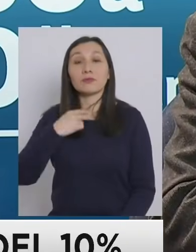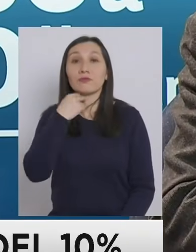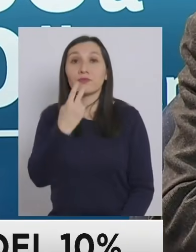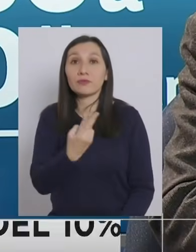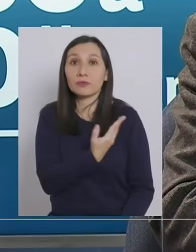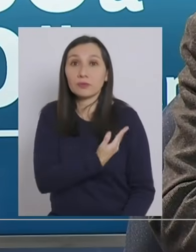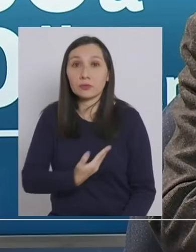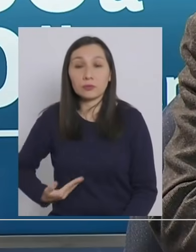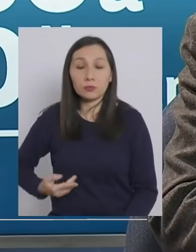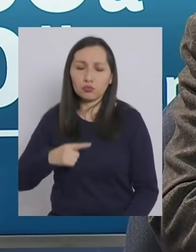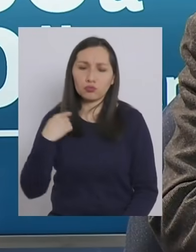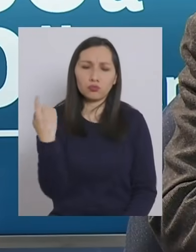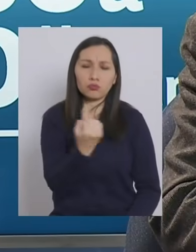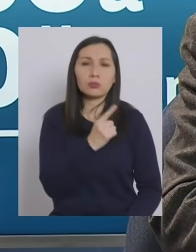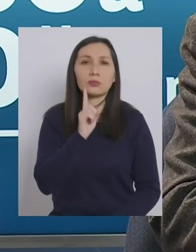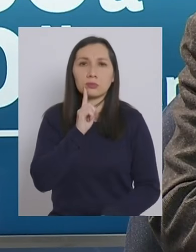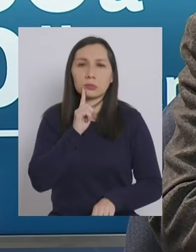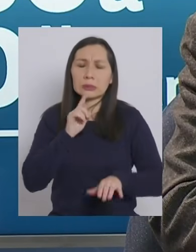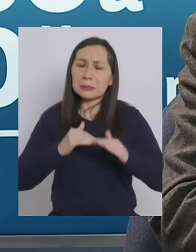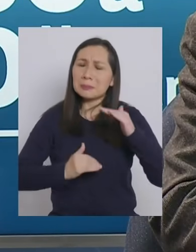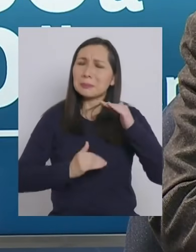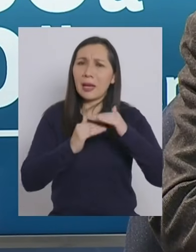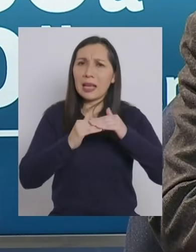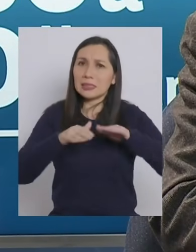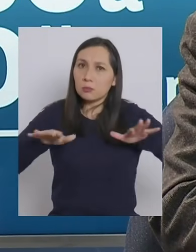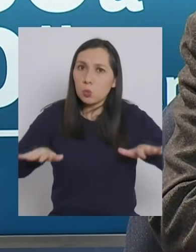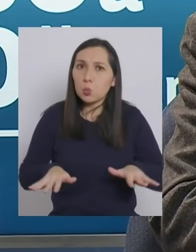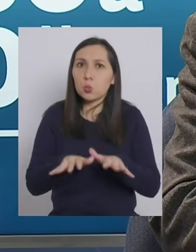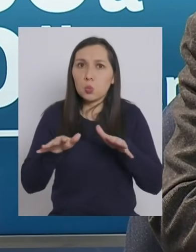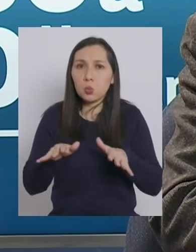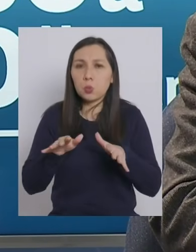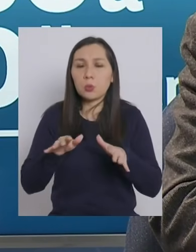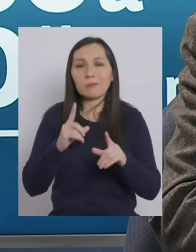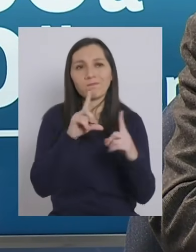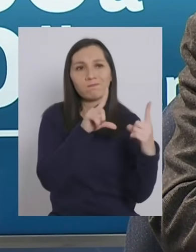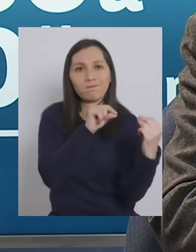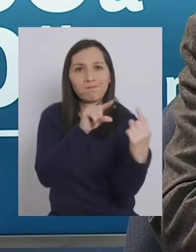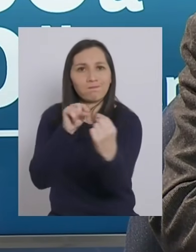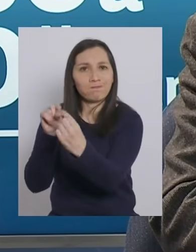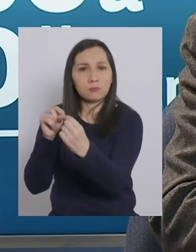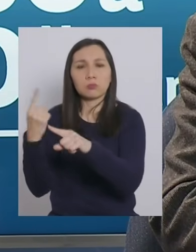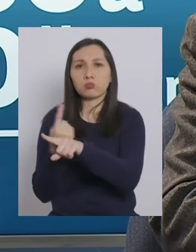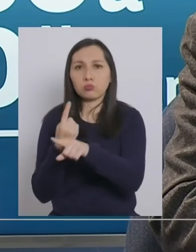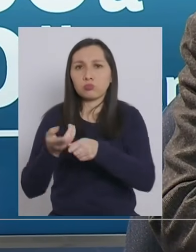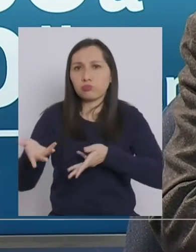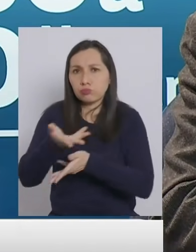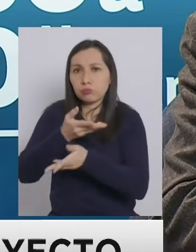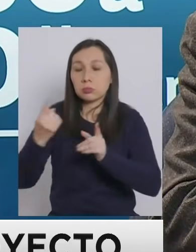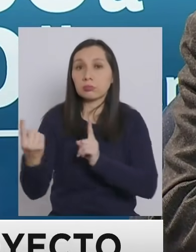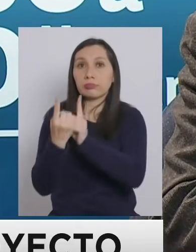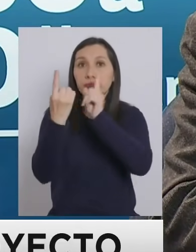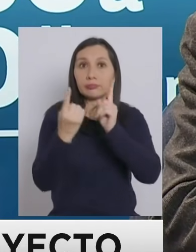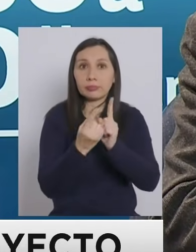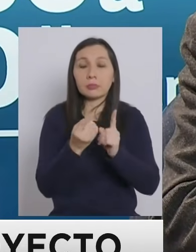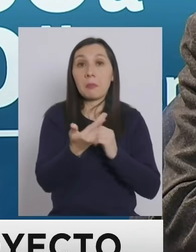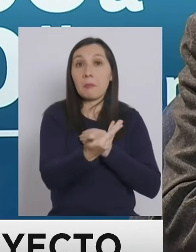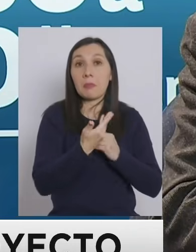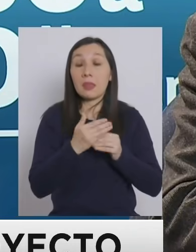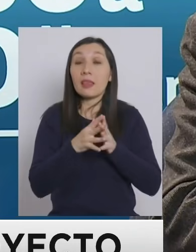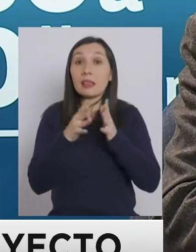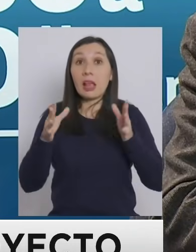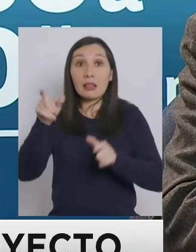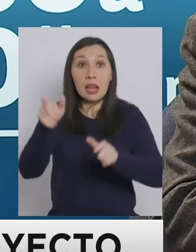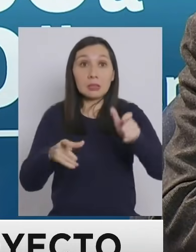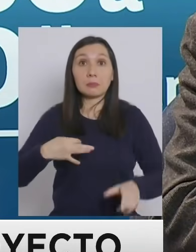Estamos como gobierno haciendo el máximo esfuerzo de conversación, de diálogo, de encuentro, eso que nos está pidiendo tanto